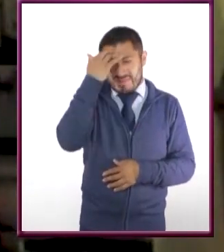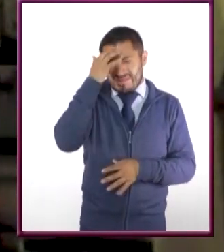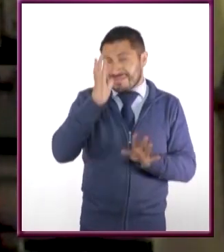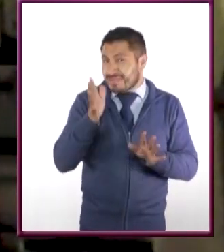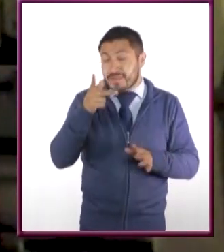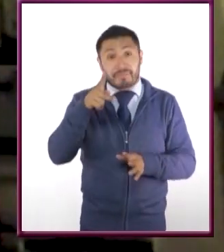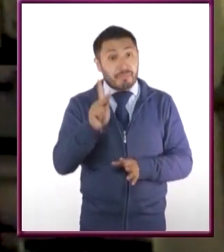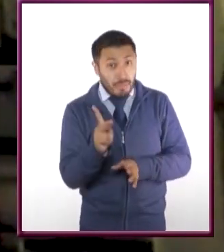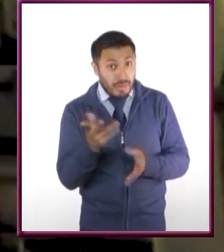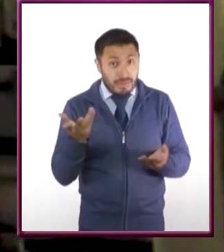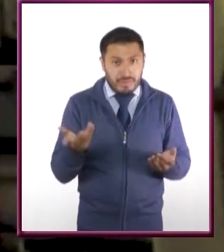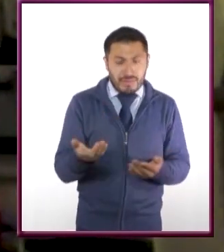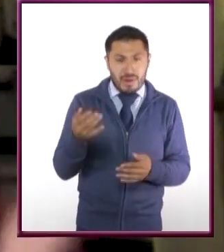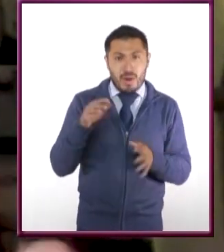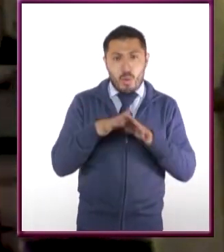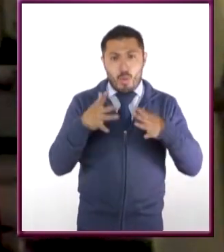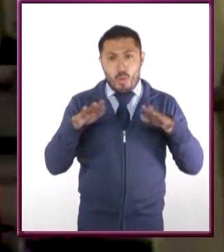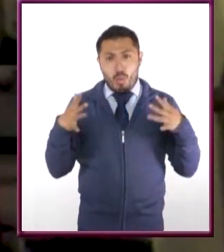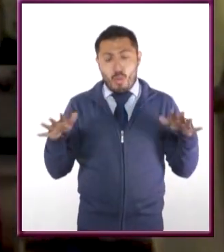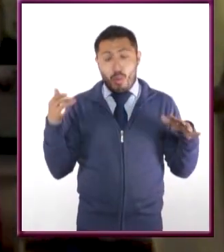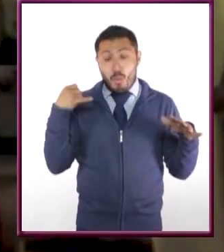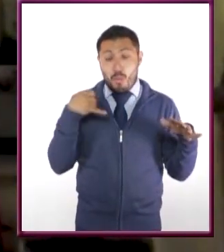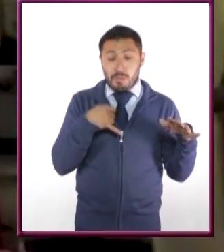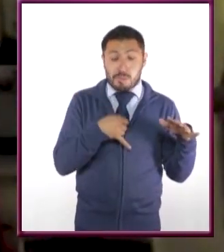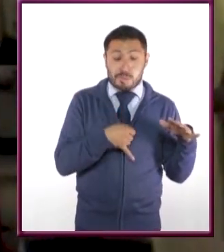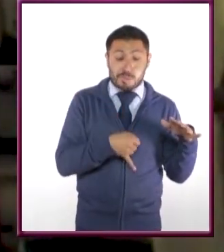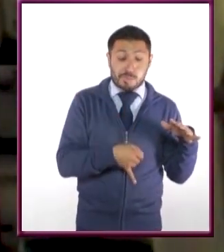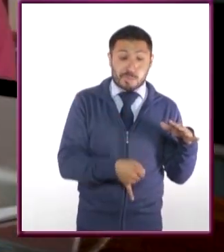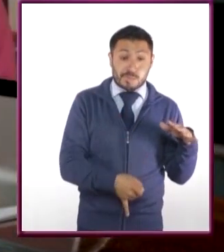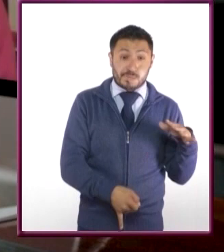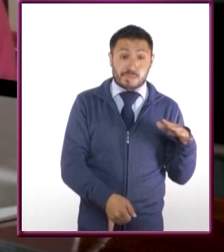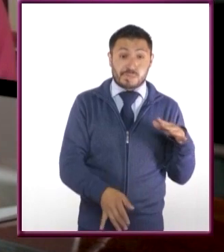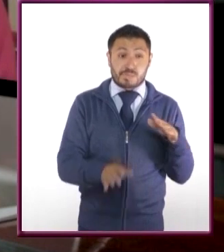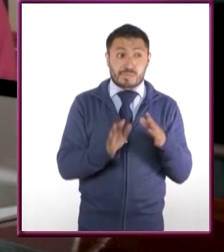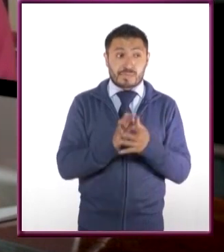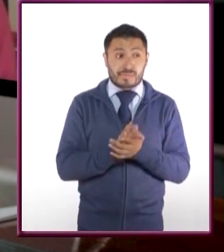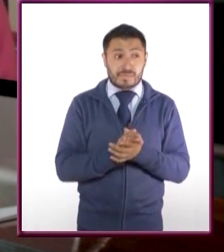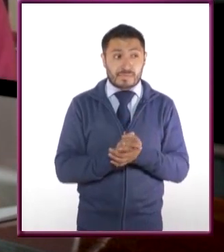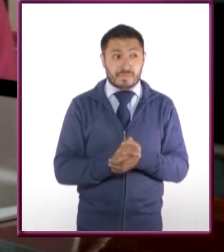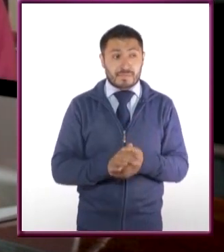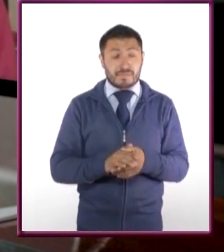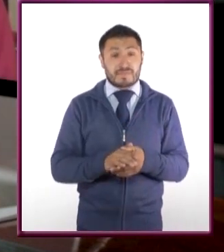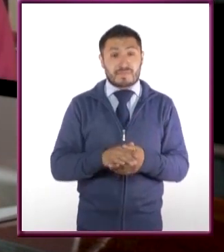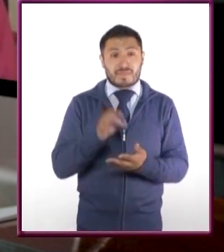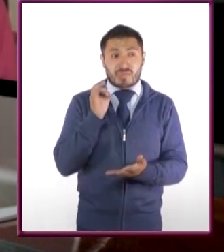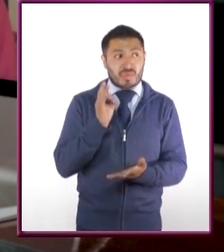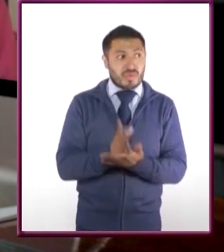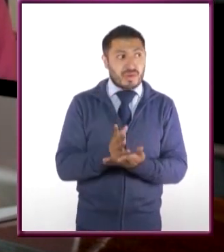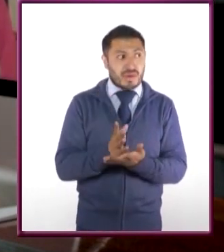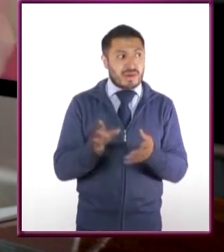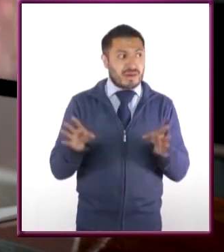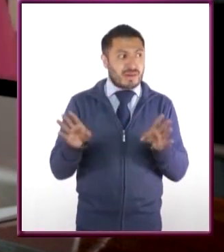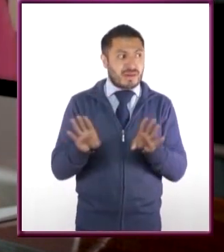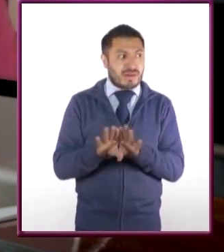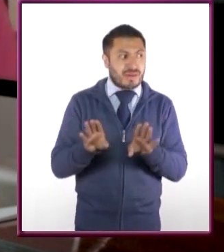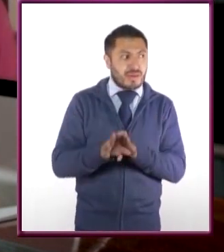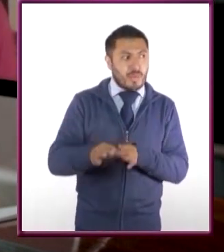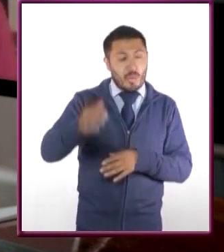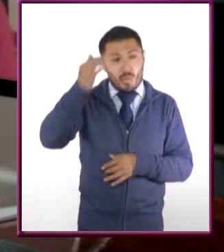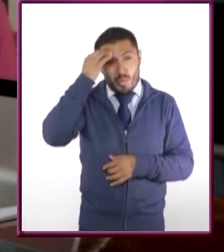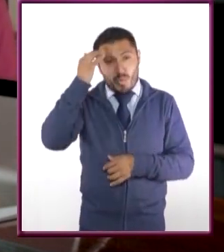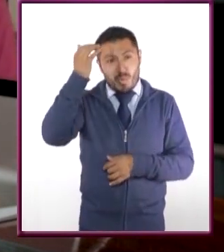Sin embargo, en las profundidades del océano, solamente tenemos conocimiento